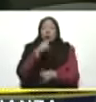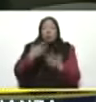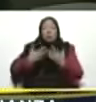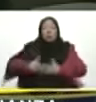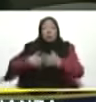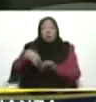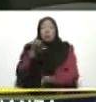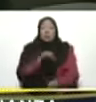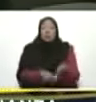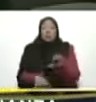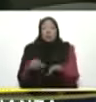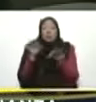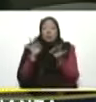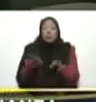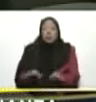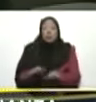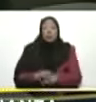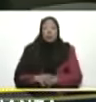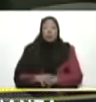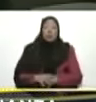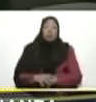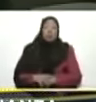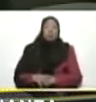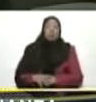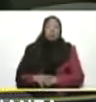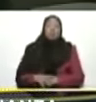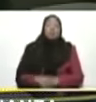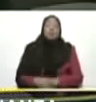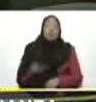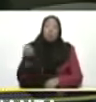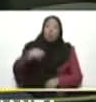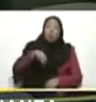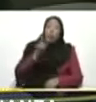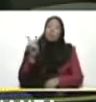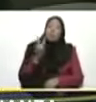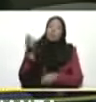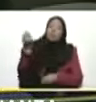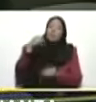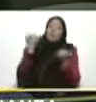petroquímica que tiene Venezuela, mucho más allá de lo que ya tenemos.